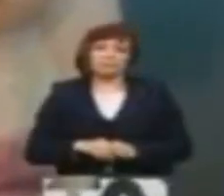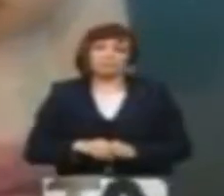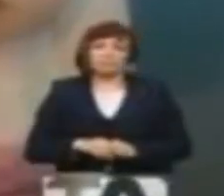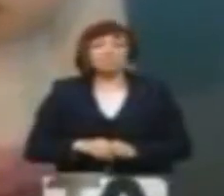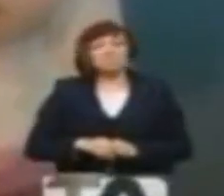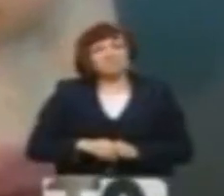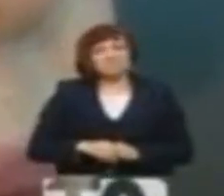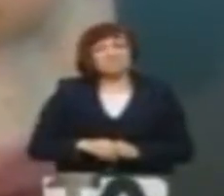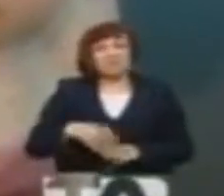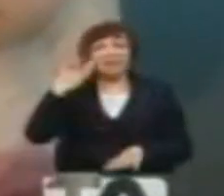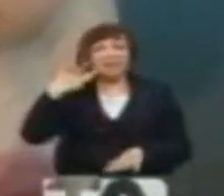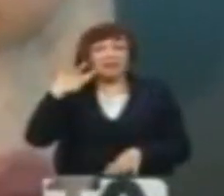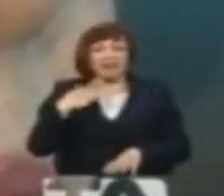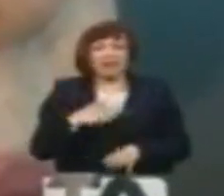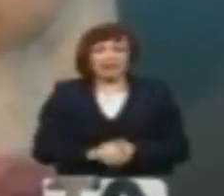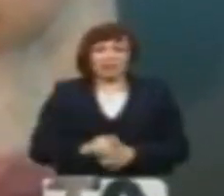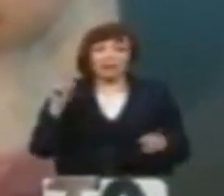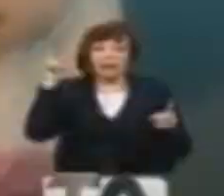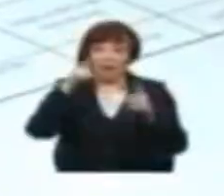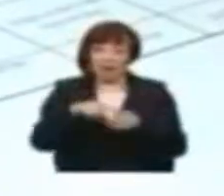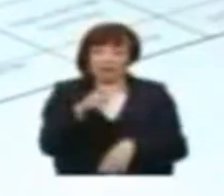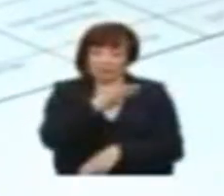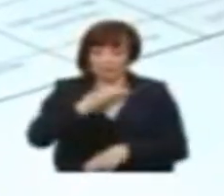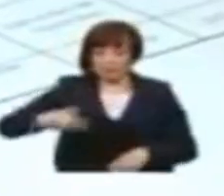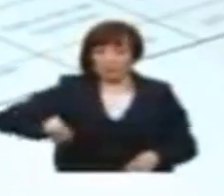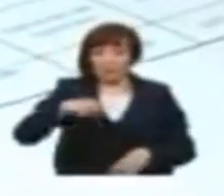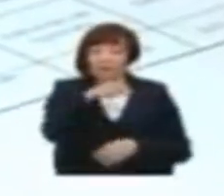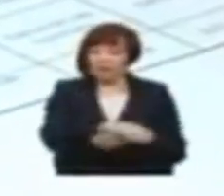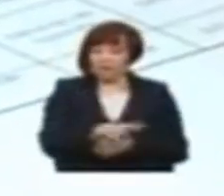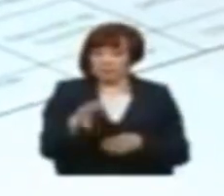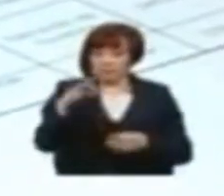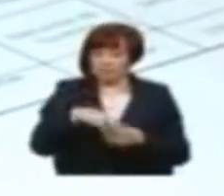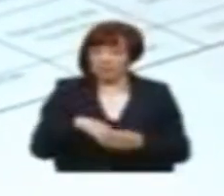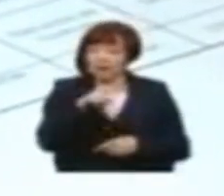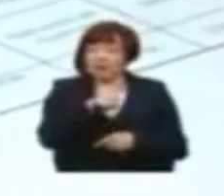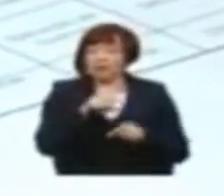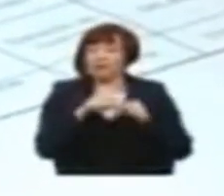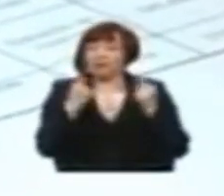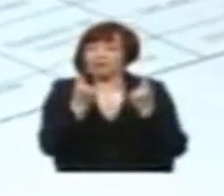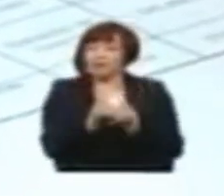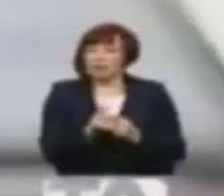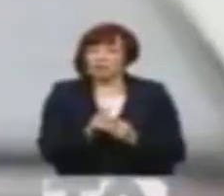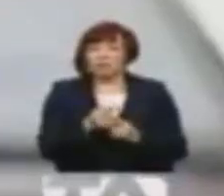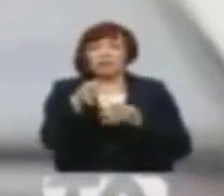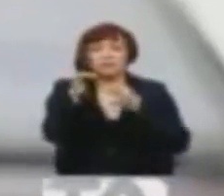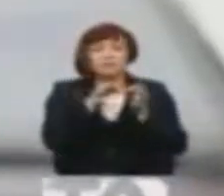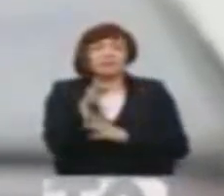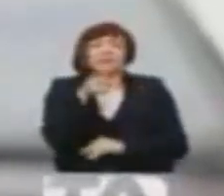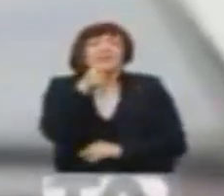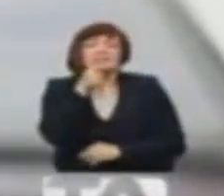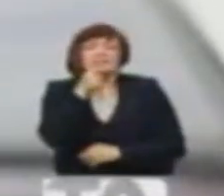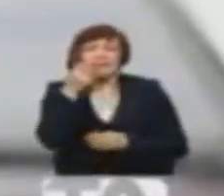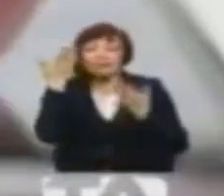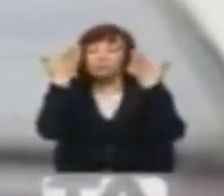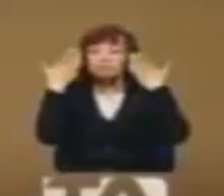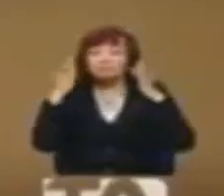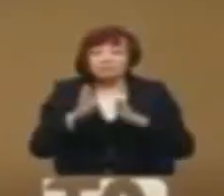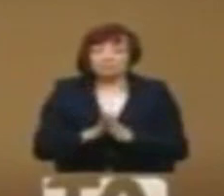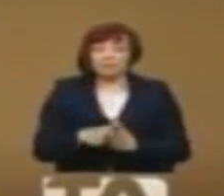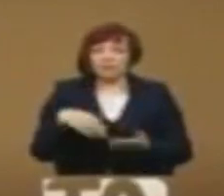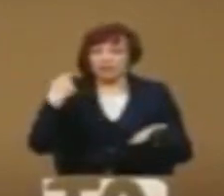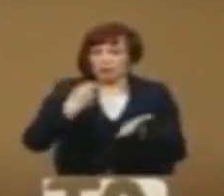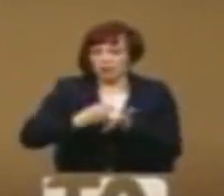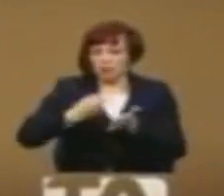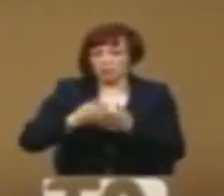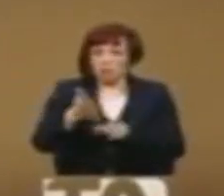Lo curioso es que hasta la presidencia del tribunal llegaron documentos que muestran que alguien, no se sabe aún quién, compró a su cuenta